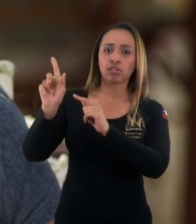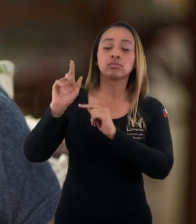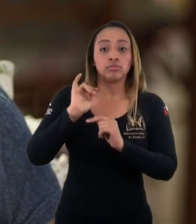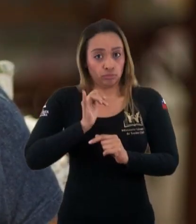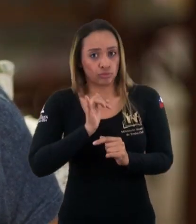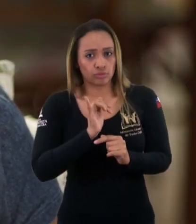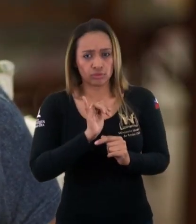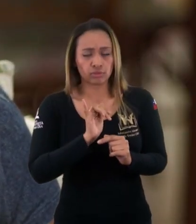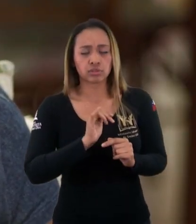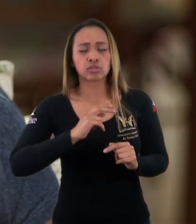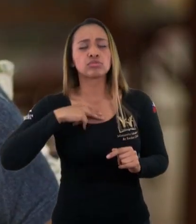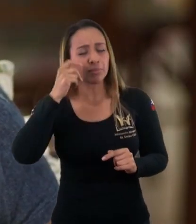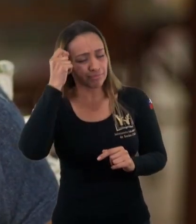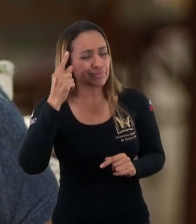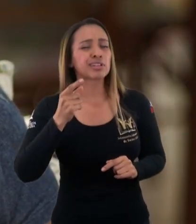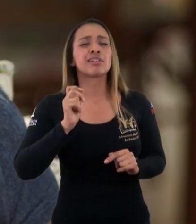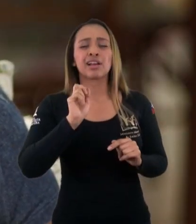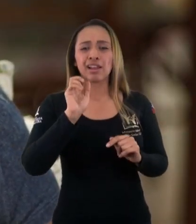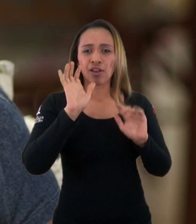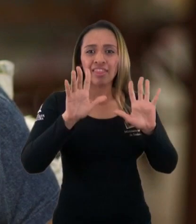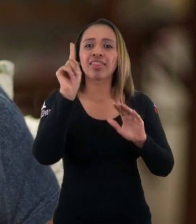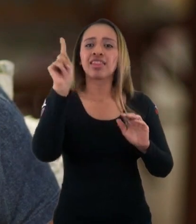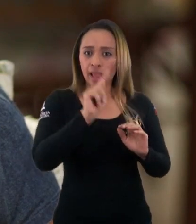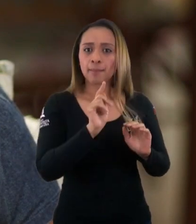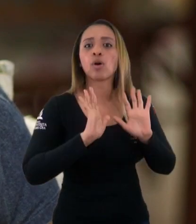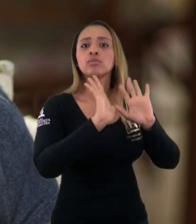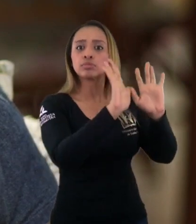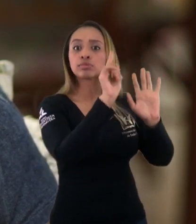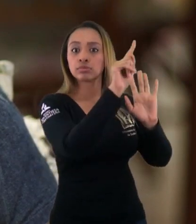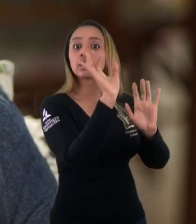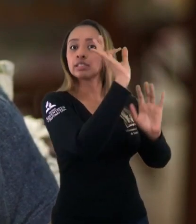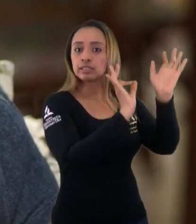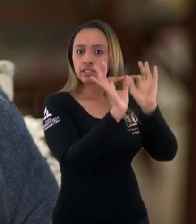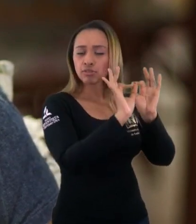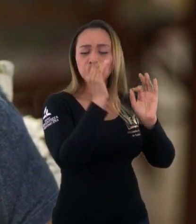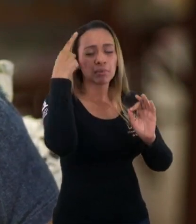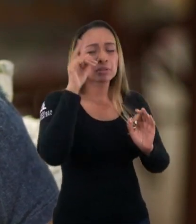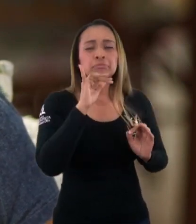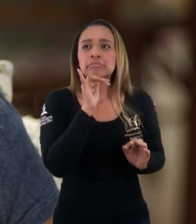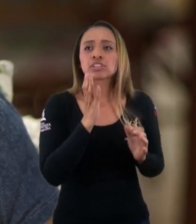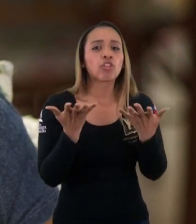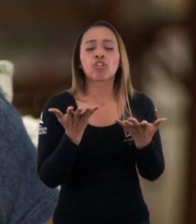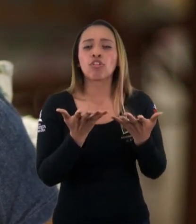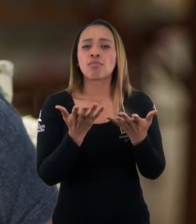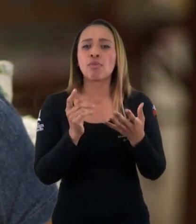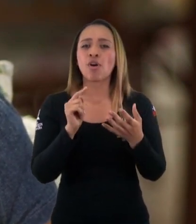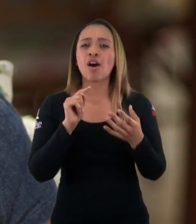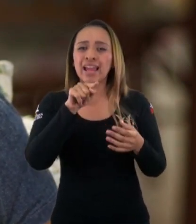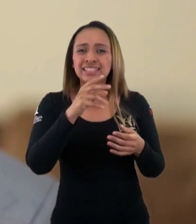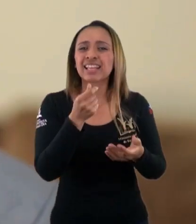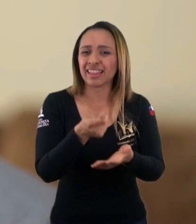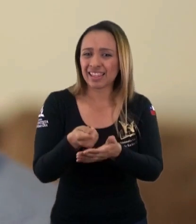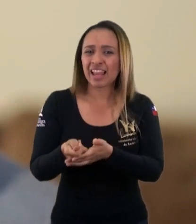Yo creo que los diezmos son del Señor. Pero yo no estoy muy segura sobre la forma como Él es